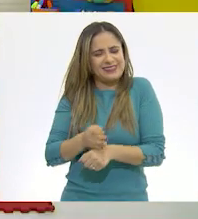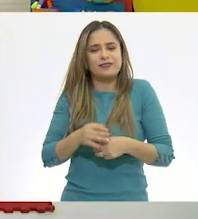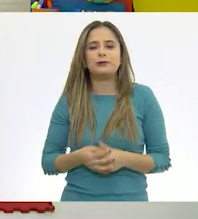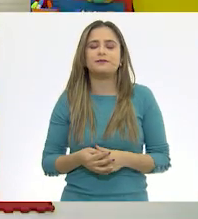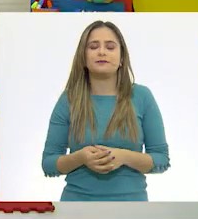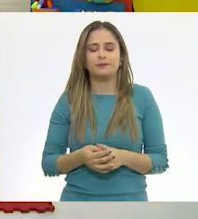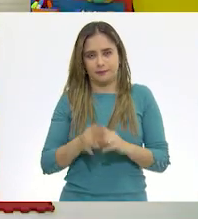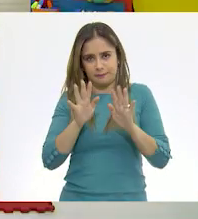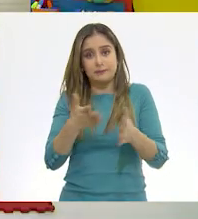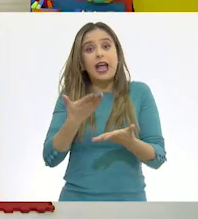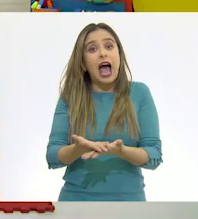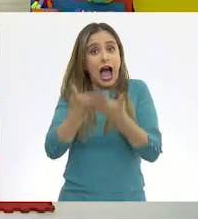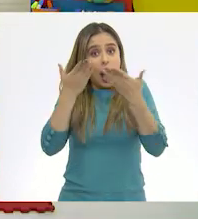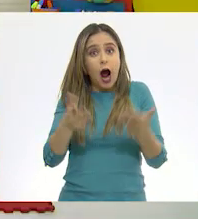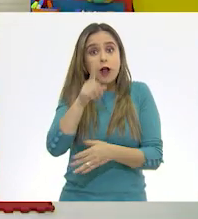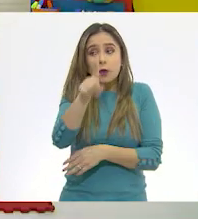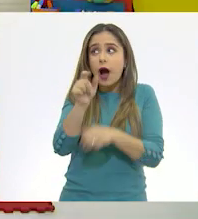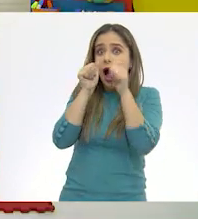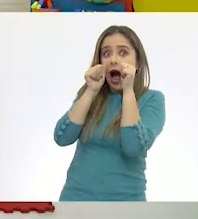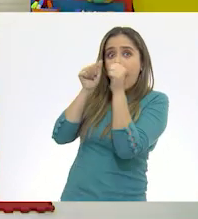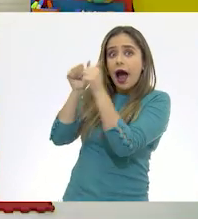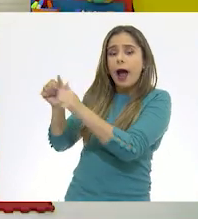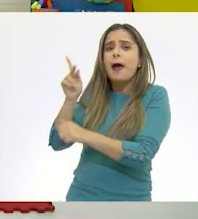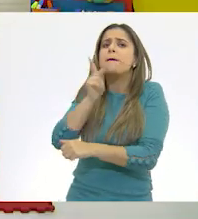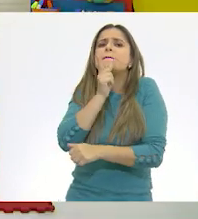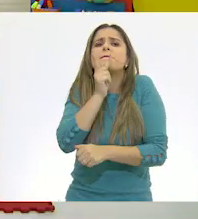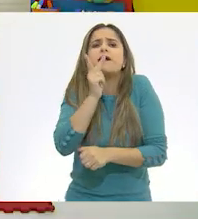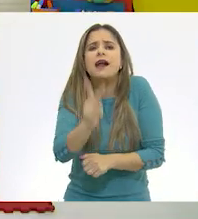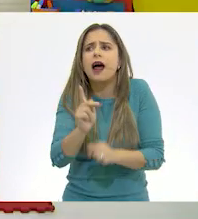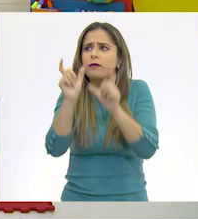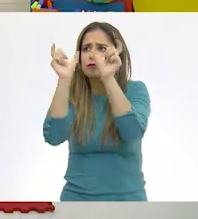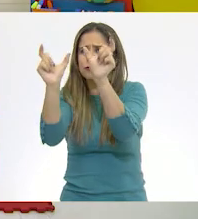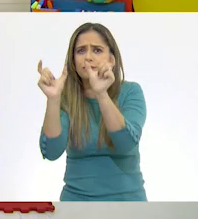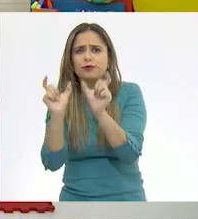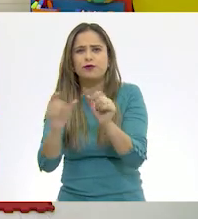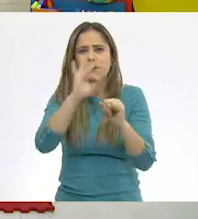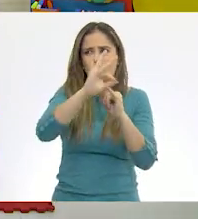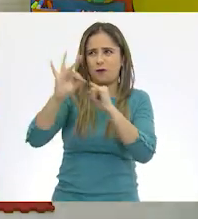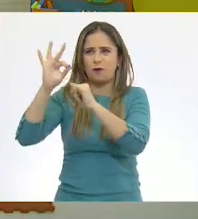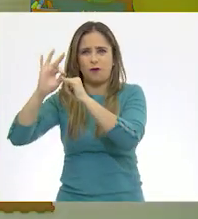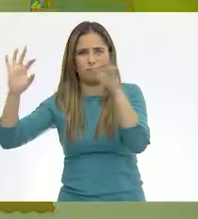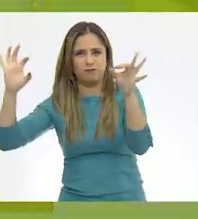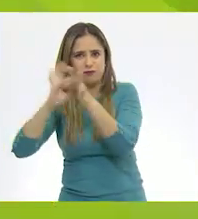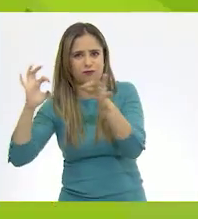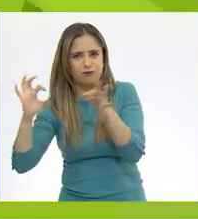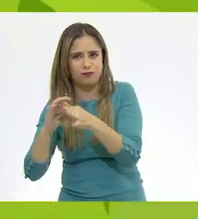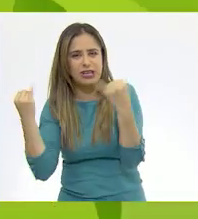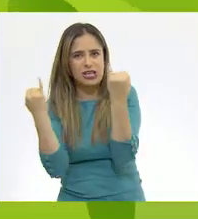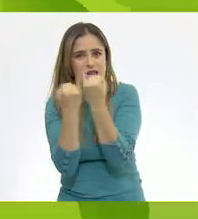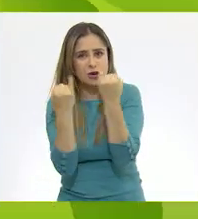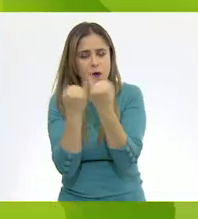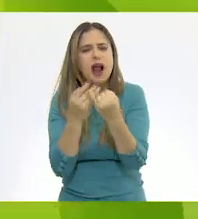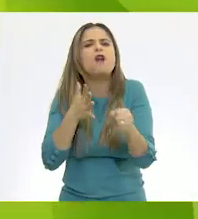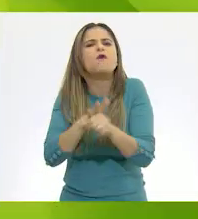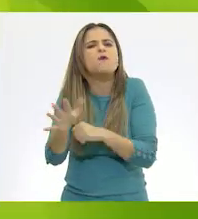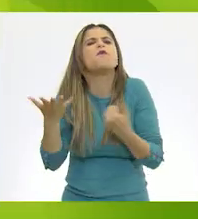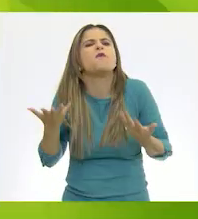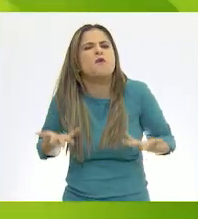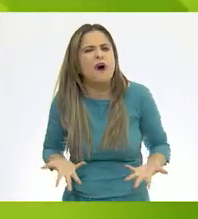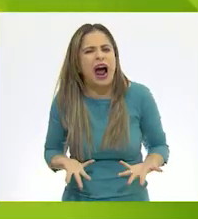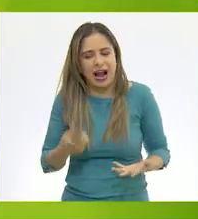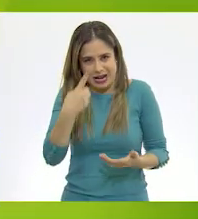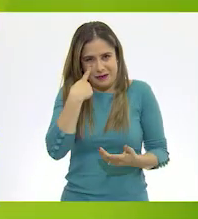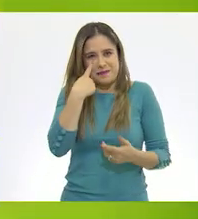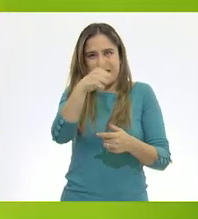Ahora vamos a identificar las palabras que riman. Lo voy a volver a leer para que ustedes observen muy